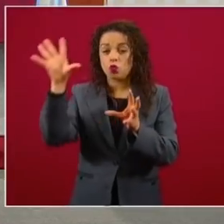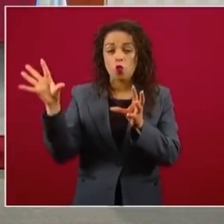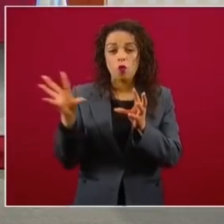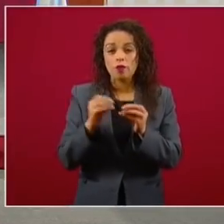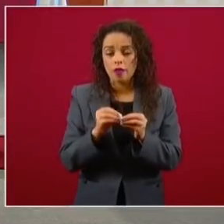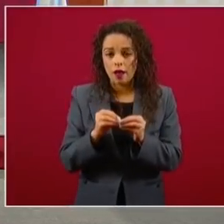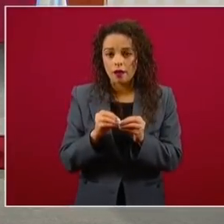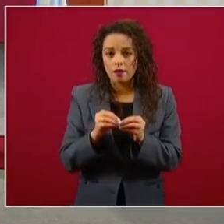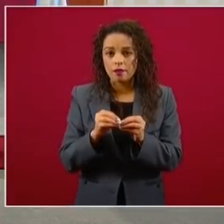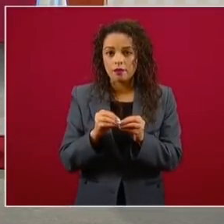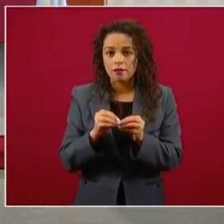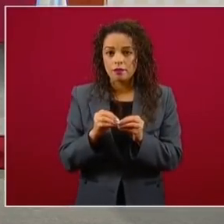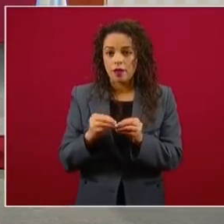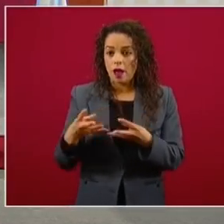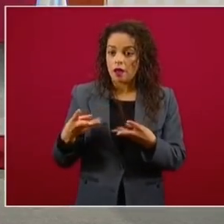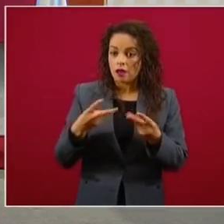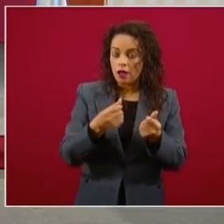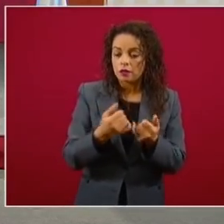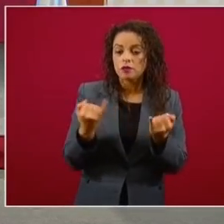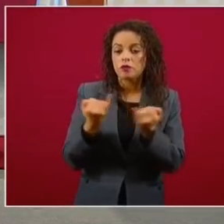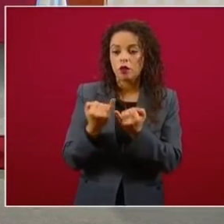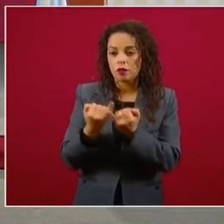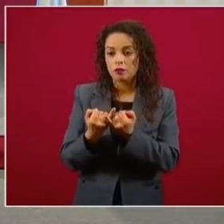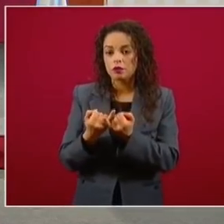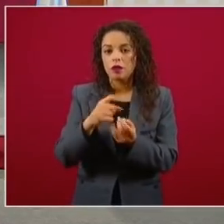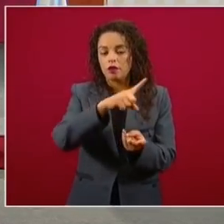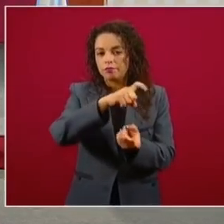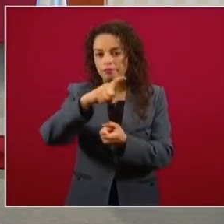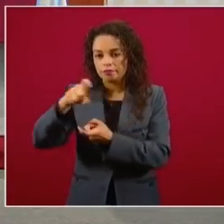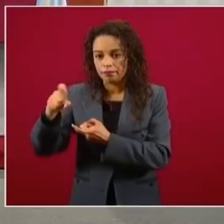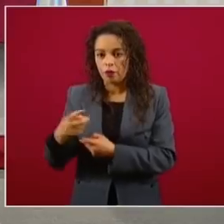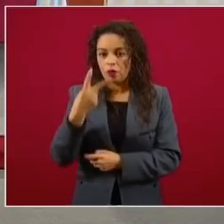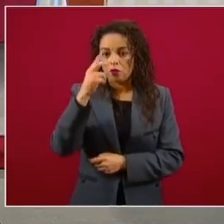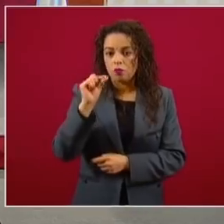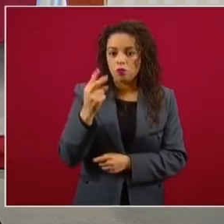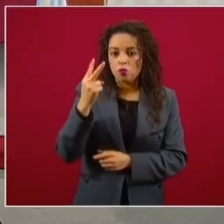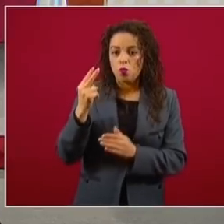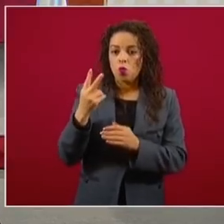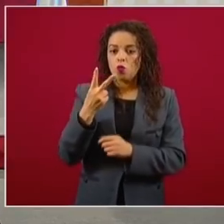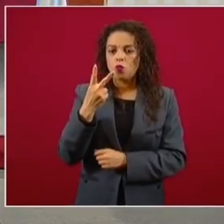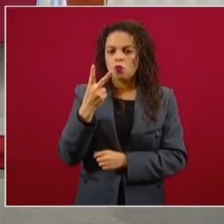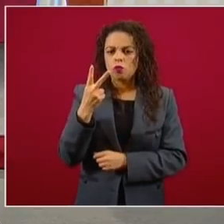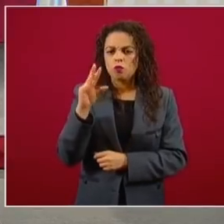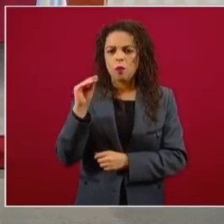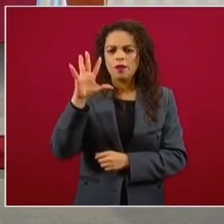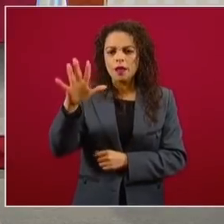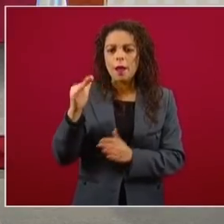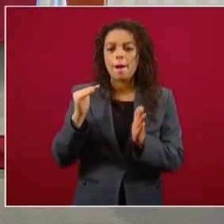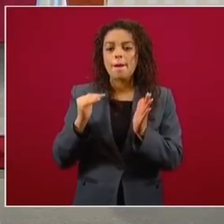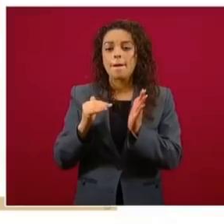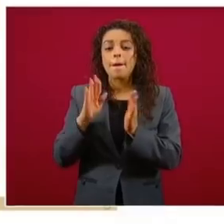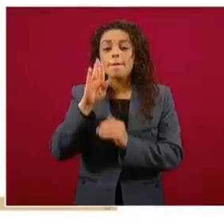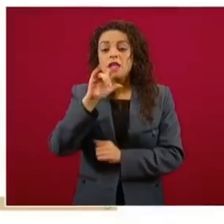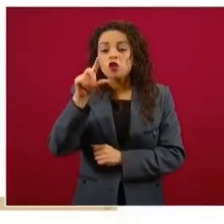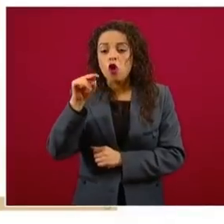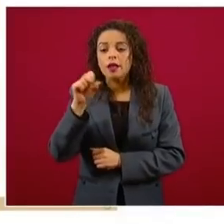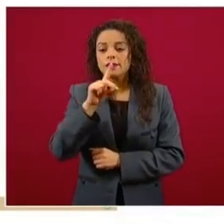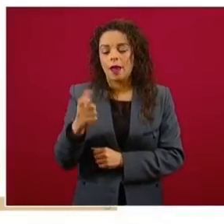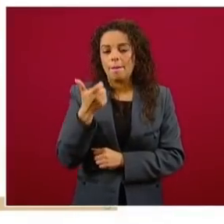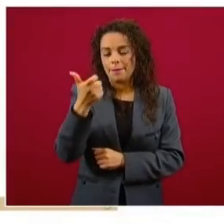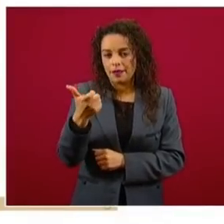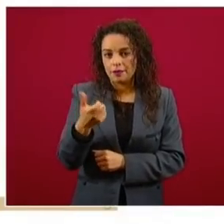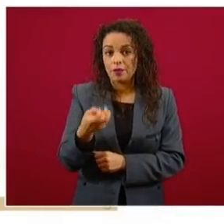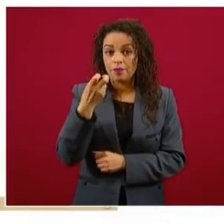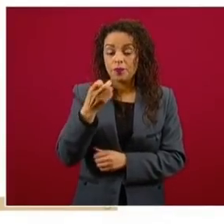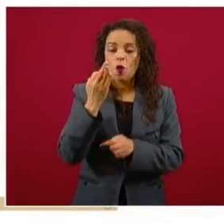ingresos totales que vimos allá, son los 6.295 billones de pesos. De eso tenemos, y ahorita vamos a ver cómo